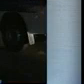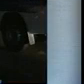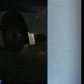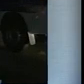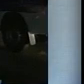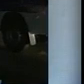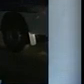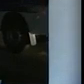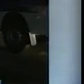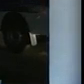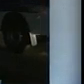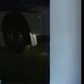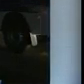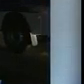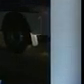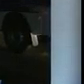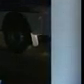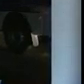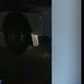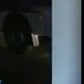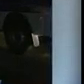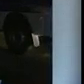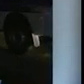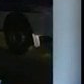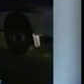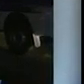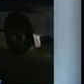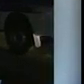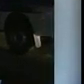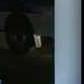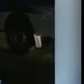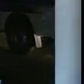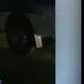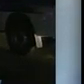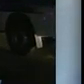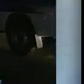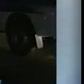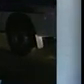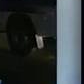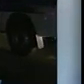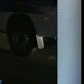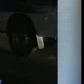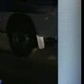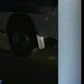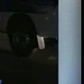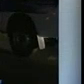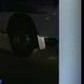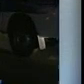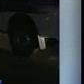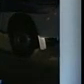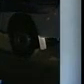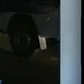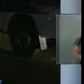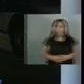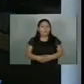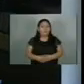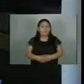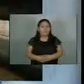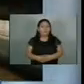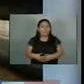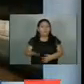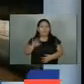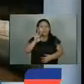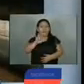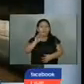San Salvador. Se reporta una persona fallecida, un hombre de nombre Arcadio Cabeza Pérez, de